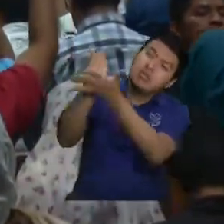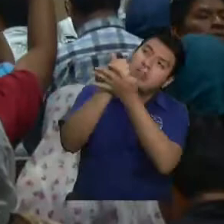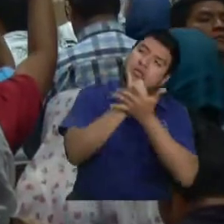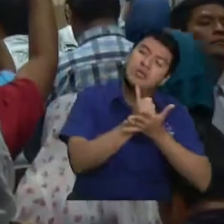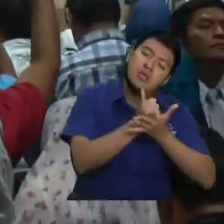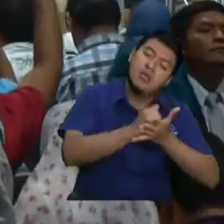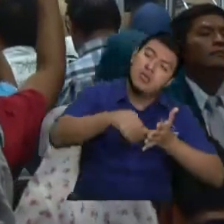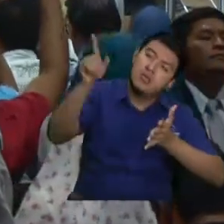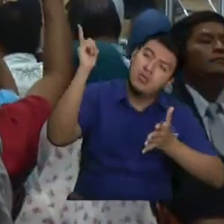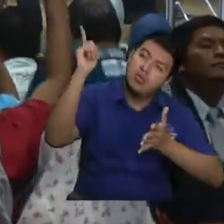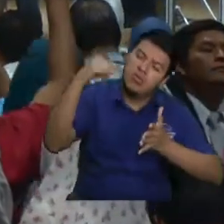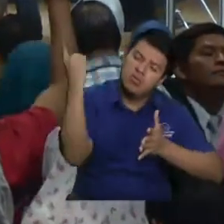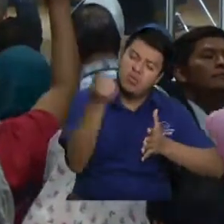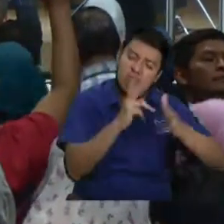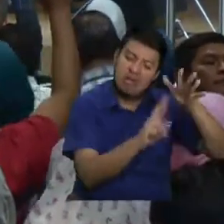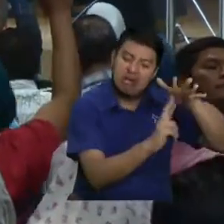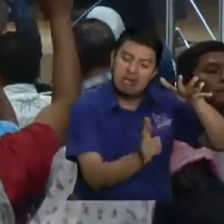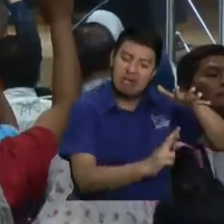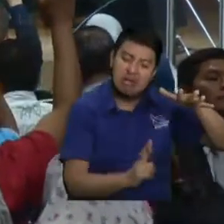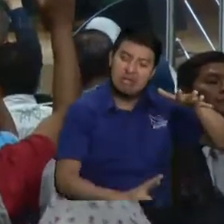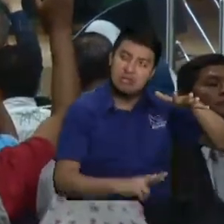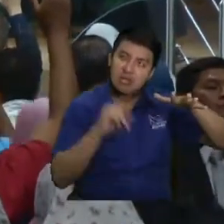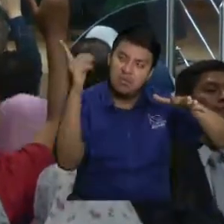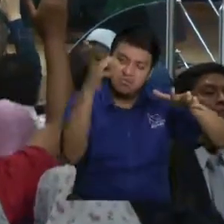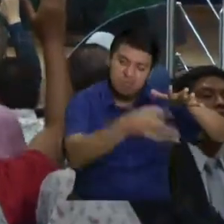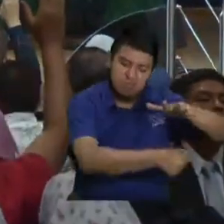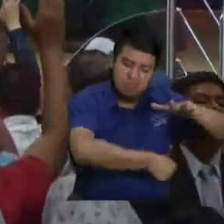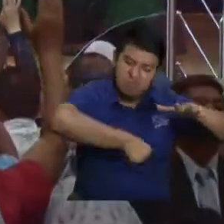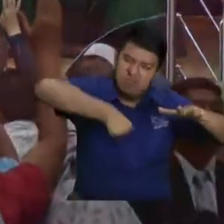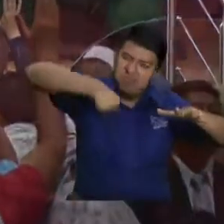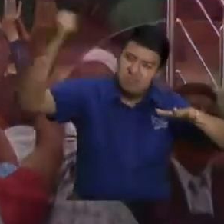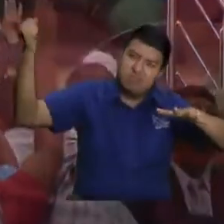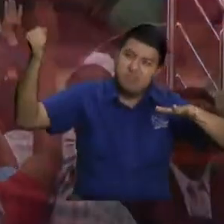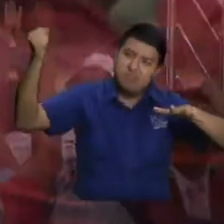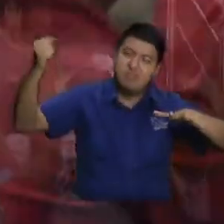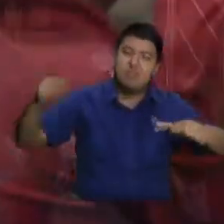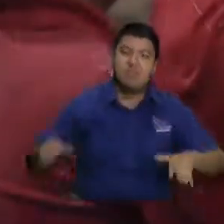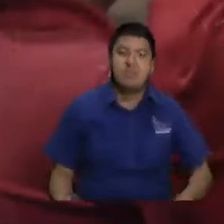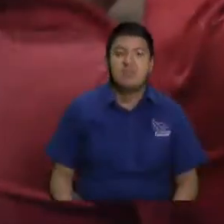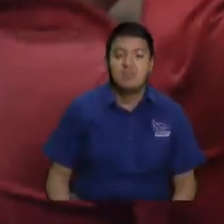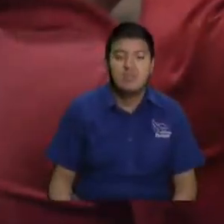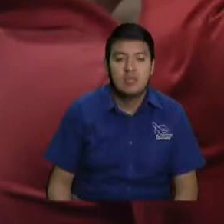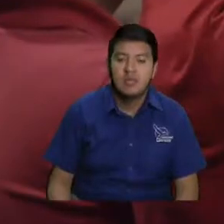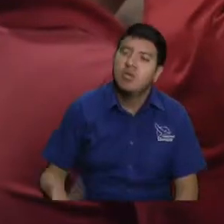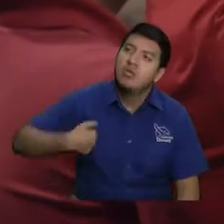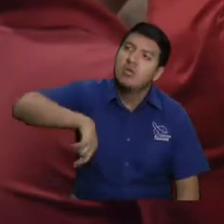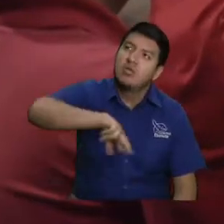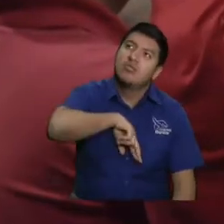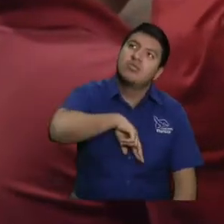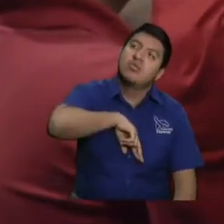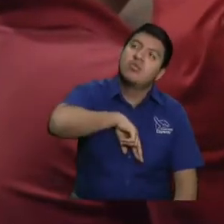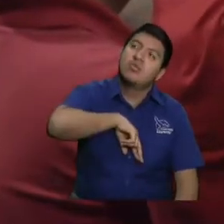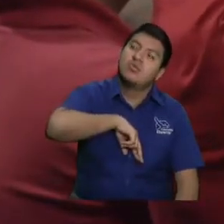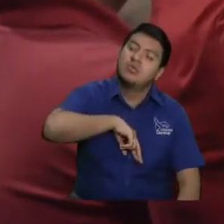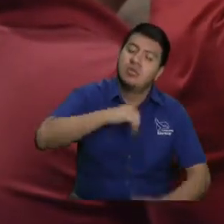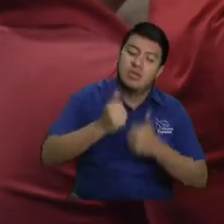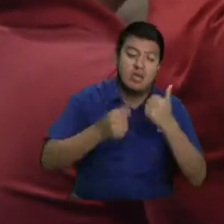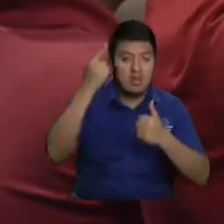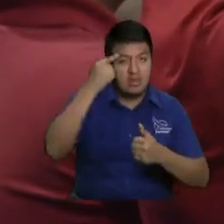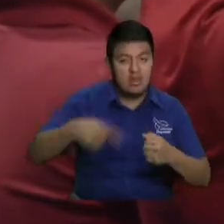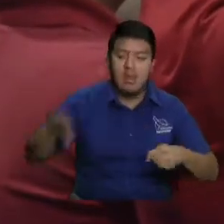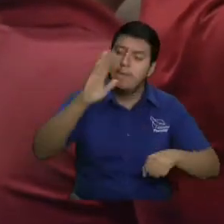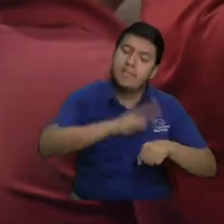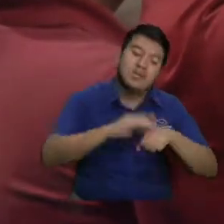que toda planta que no plantaste tú, Señor, sea desarraigada. Y nosotros cada vez